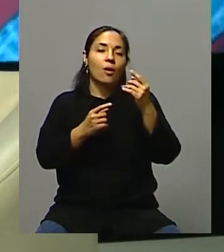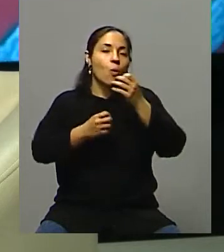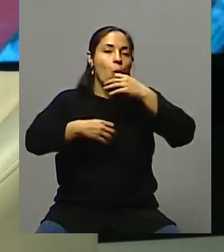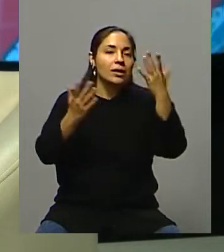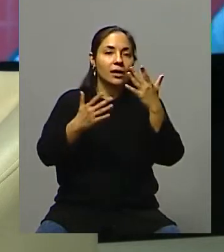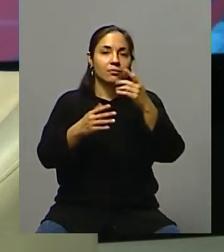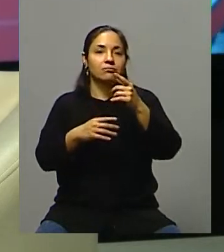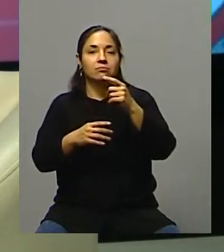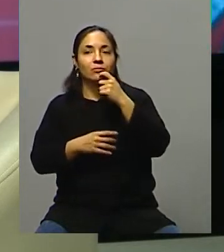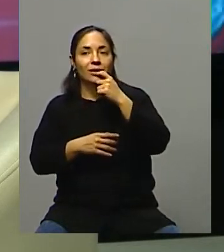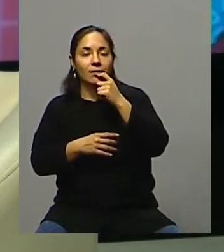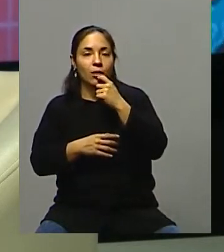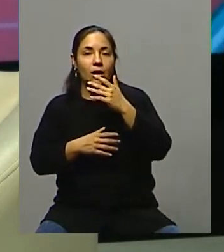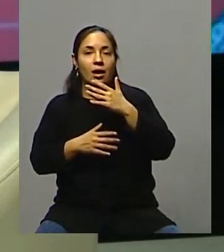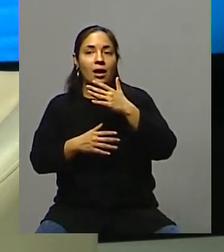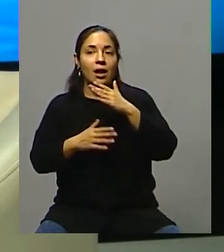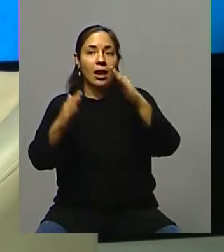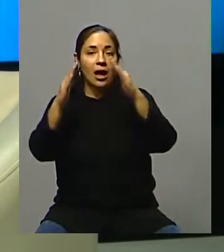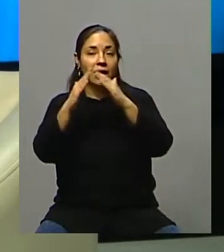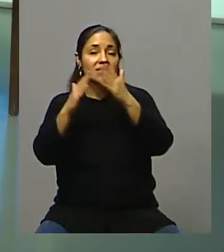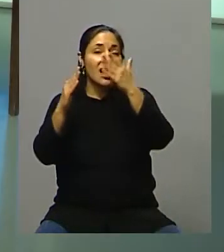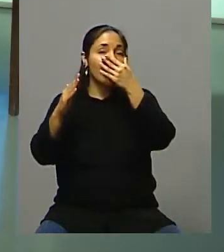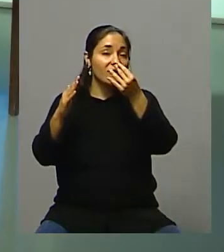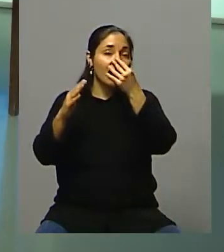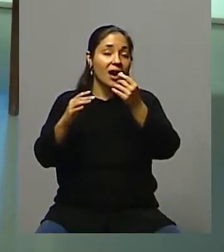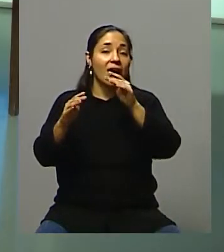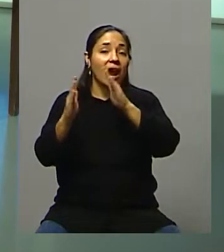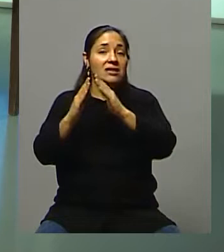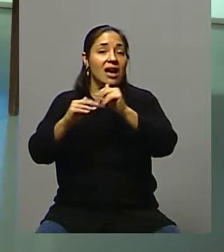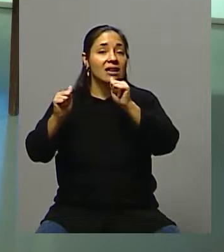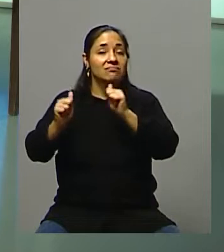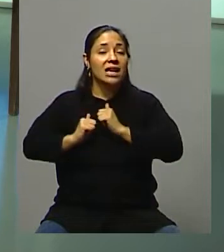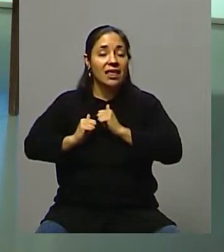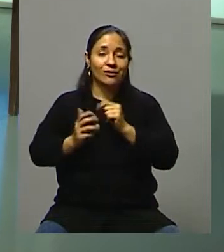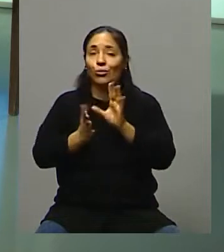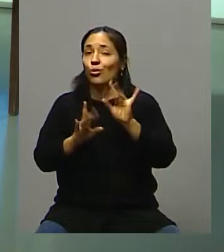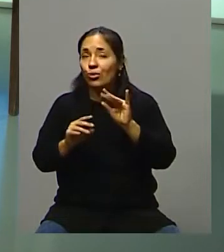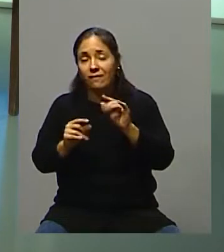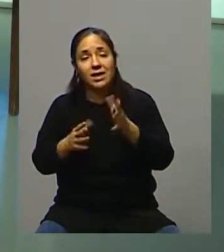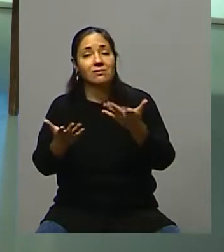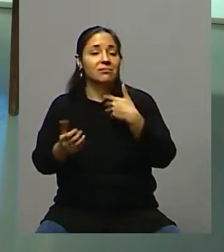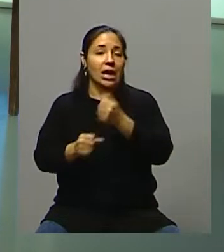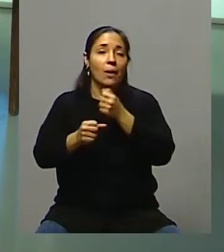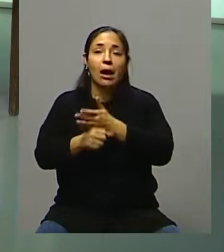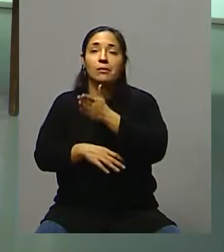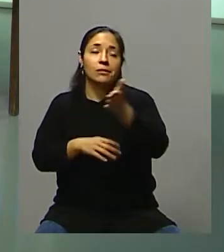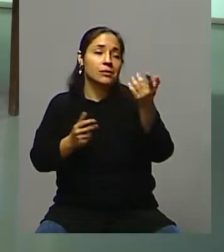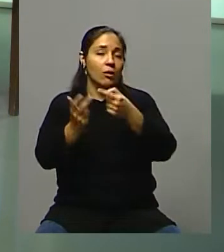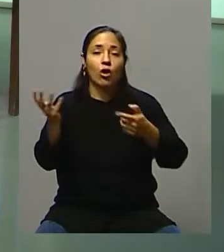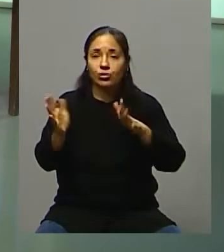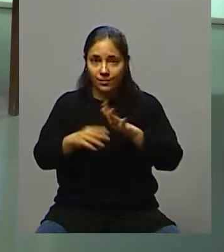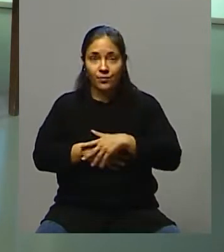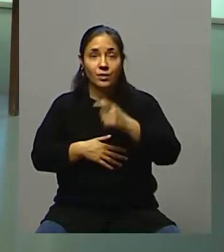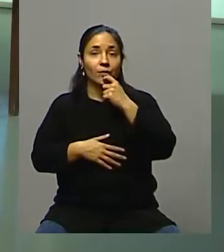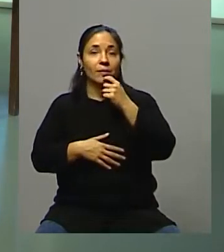quedarnos en casa cuando estamos resfriados a veces es difícil también por la dinámica, por el día, pero bueno, sí tratar, en el caso que cursemos un